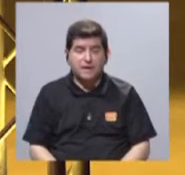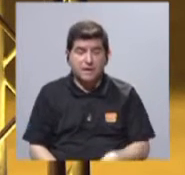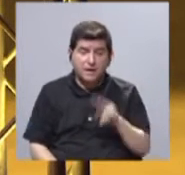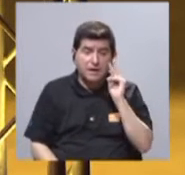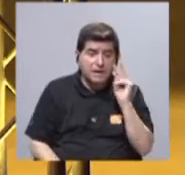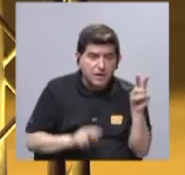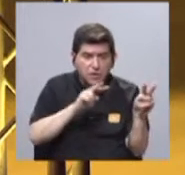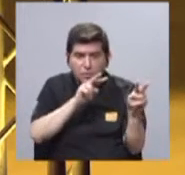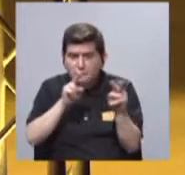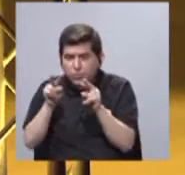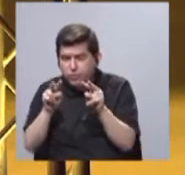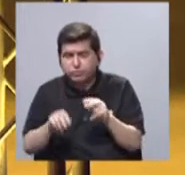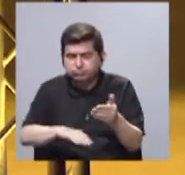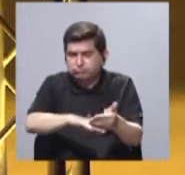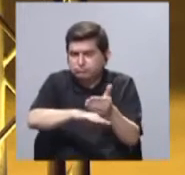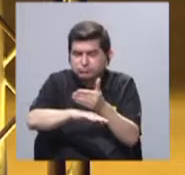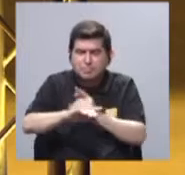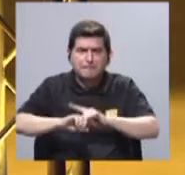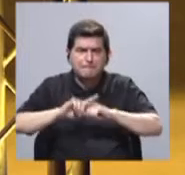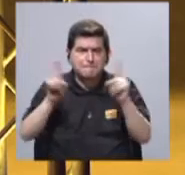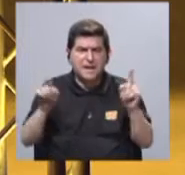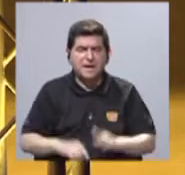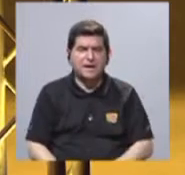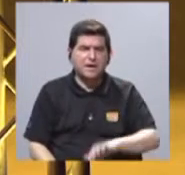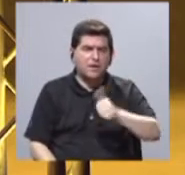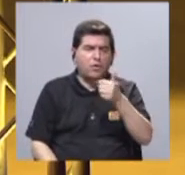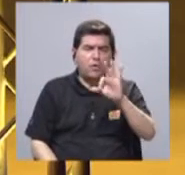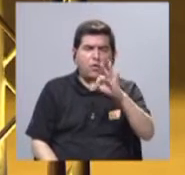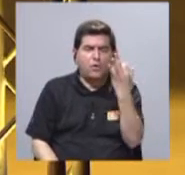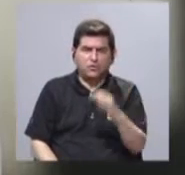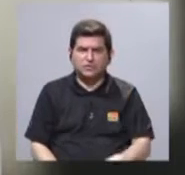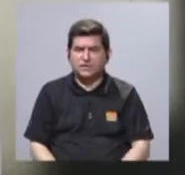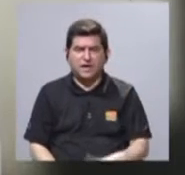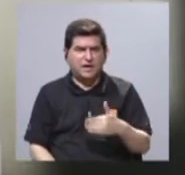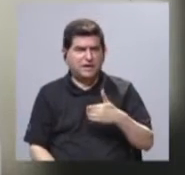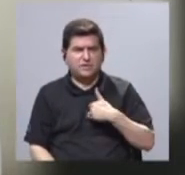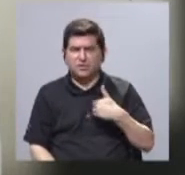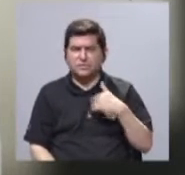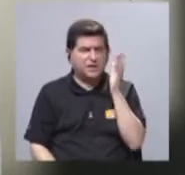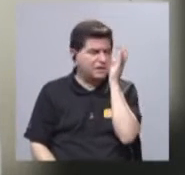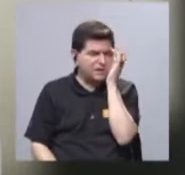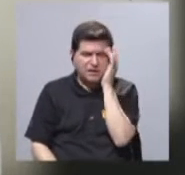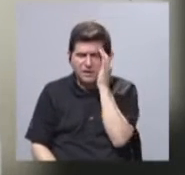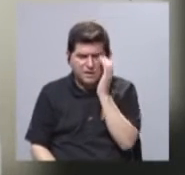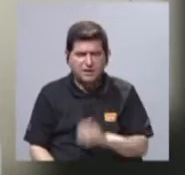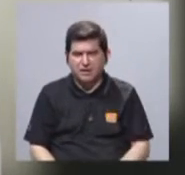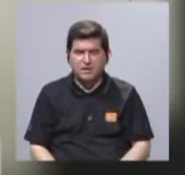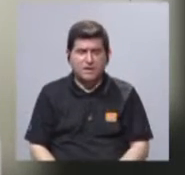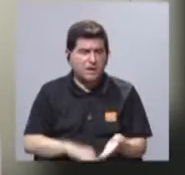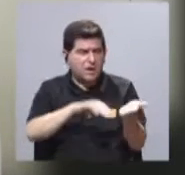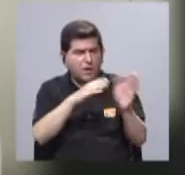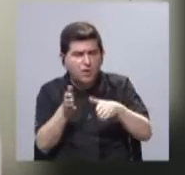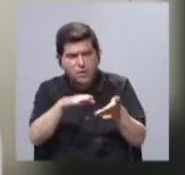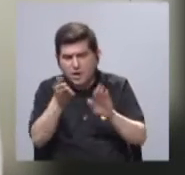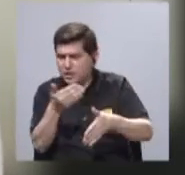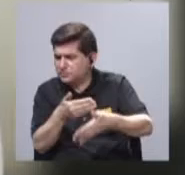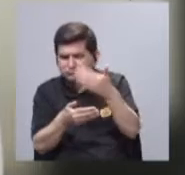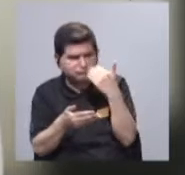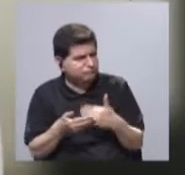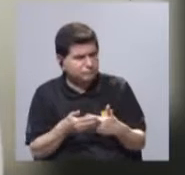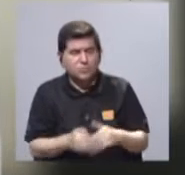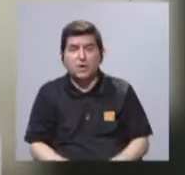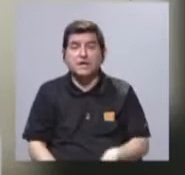viendo cómo va pero pero la vamos viendo de otra forma no no tenemos la preocupación que teníamos no tenemos la mordedura que teníamos